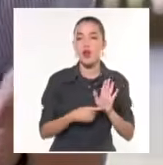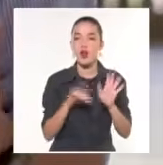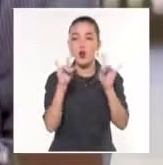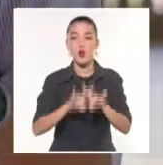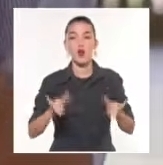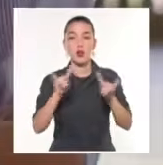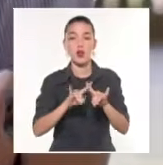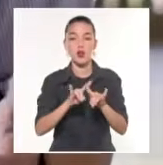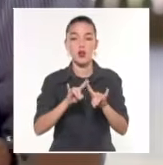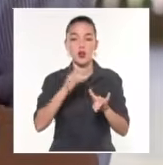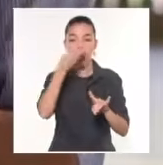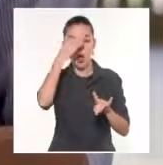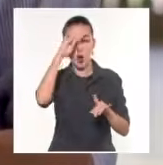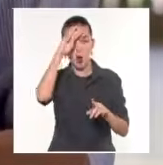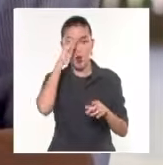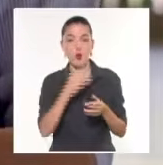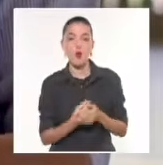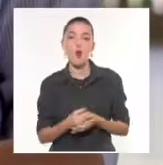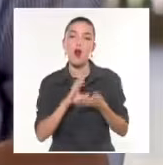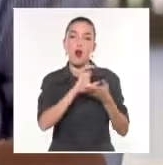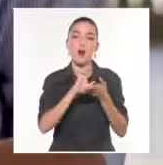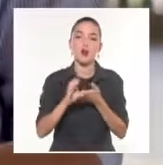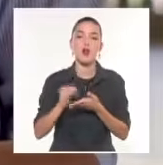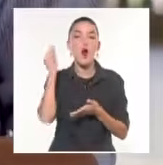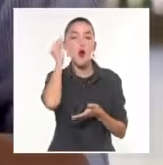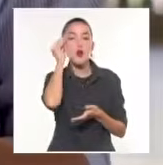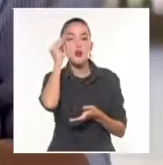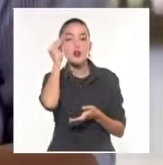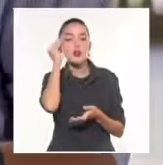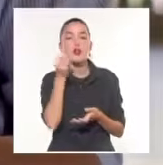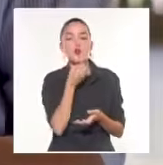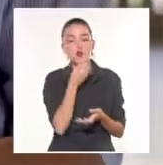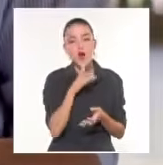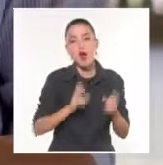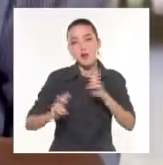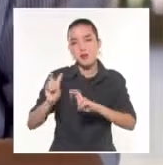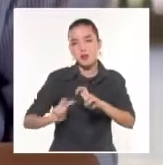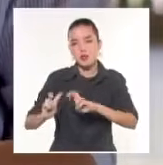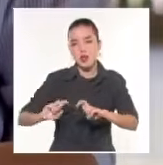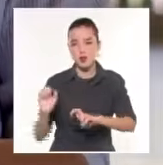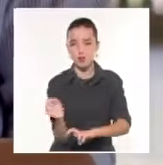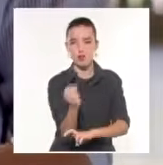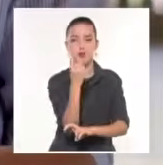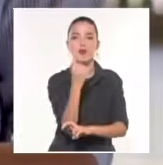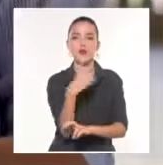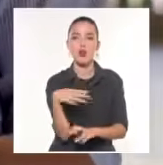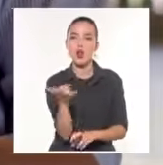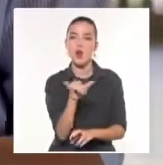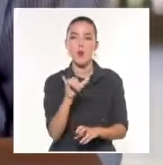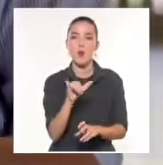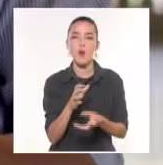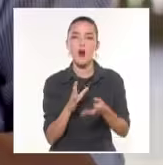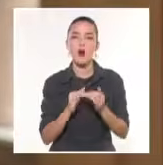de la colaboración, con nuestro conocimiento, con nuestra experticia, sí podemos hacer investigaciones de primer nivel, investigaciones de frontera en la inteligencia artificial que tengan un impacto real en